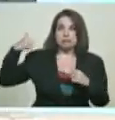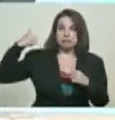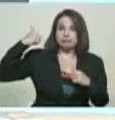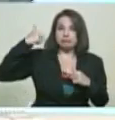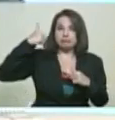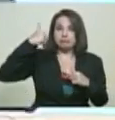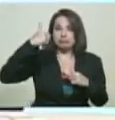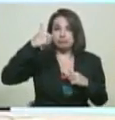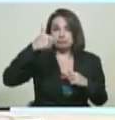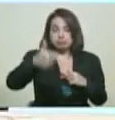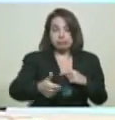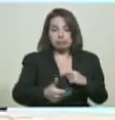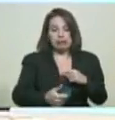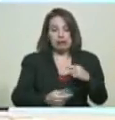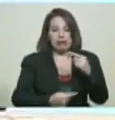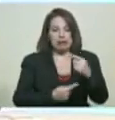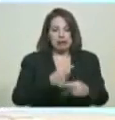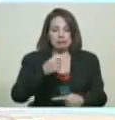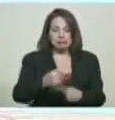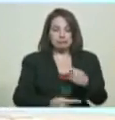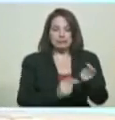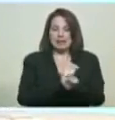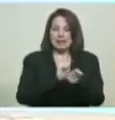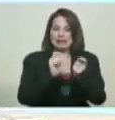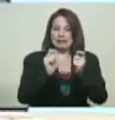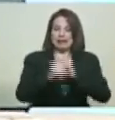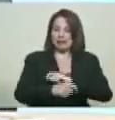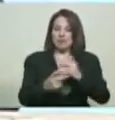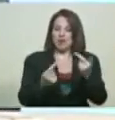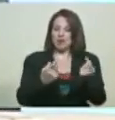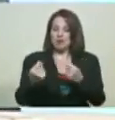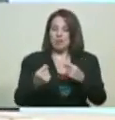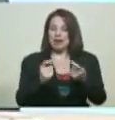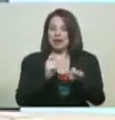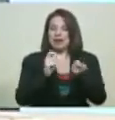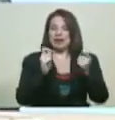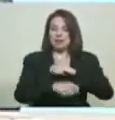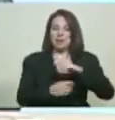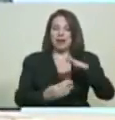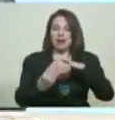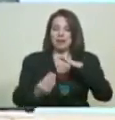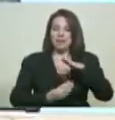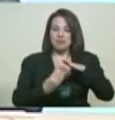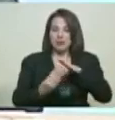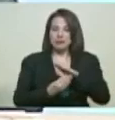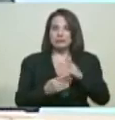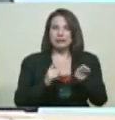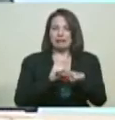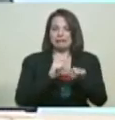materiales en las bases económicas nuestro pueblo siempre rebelde